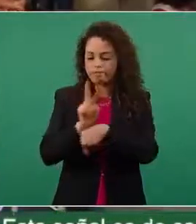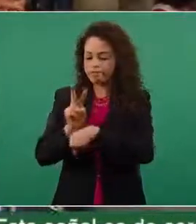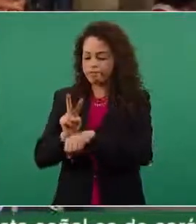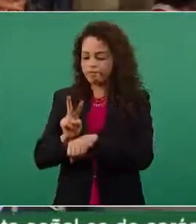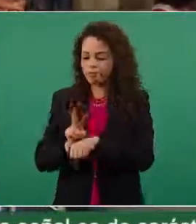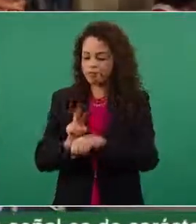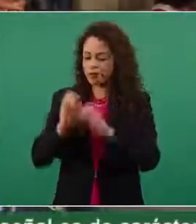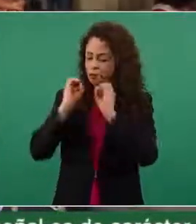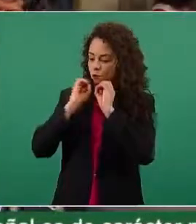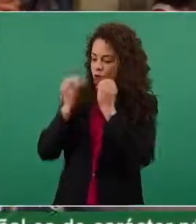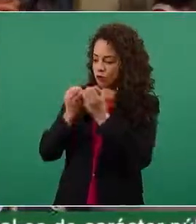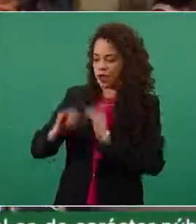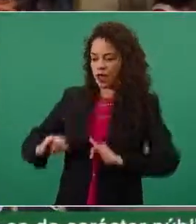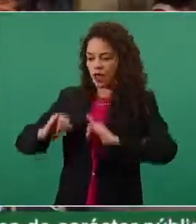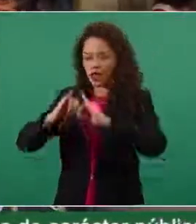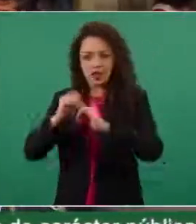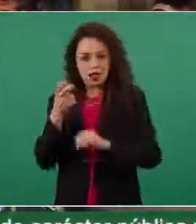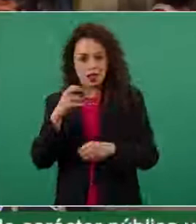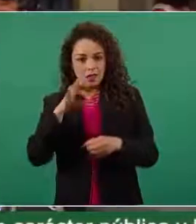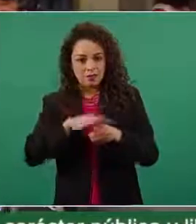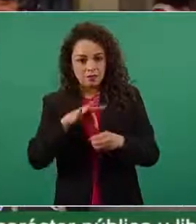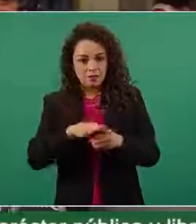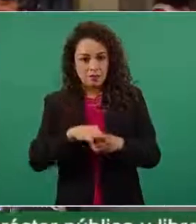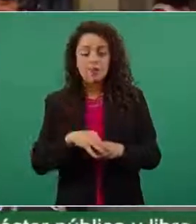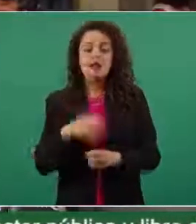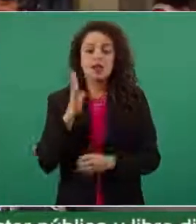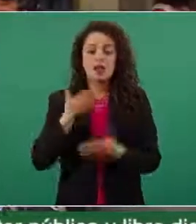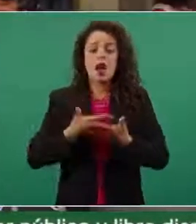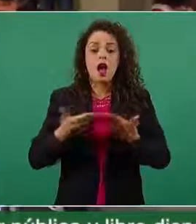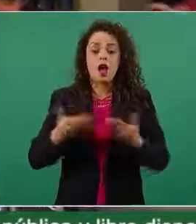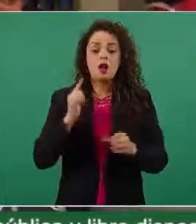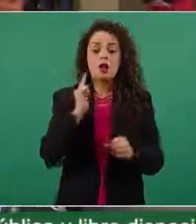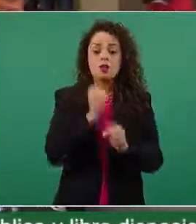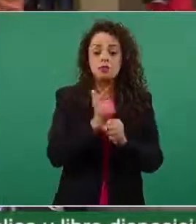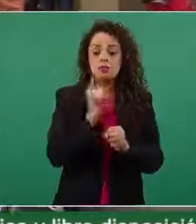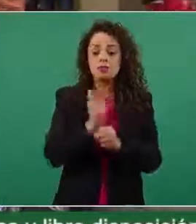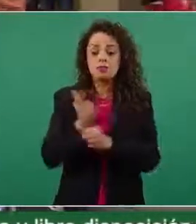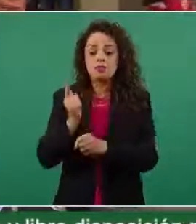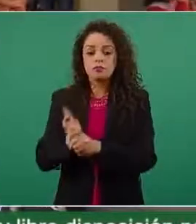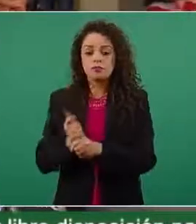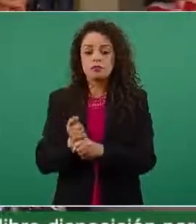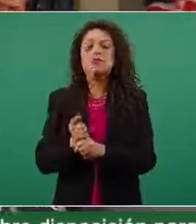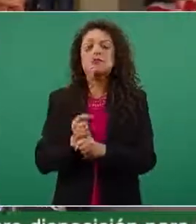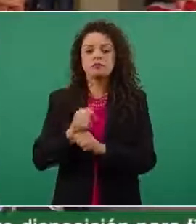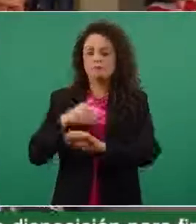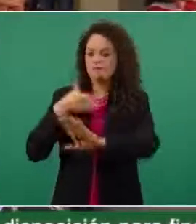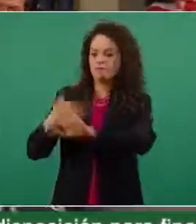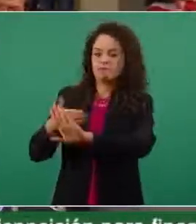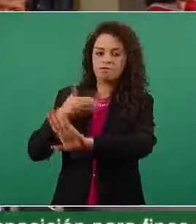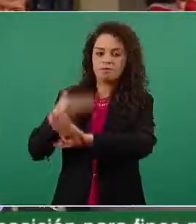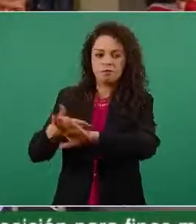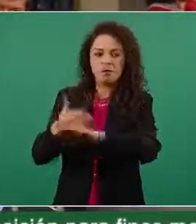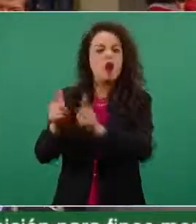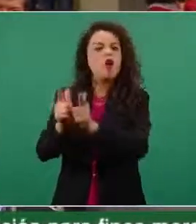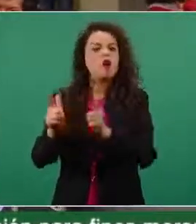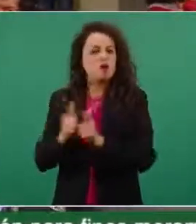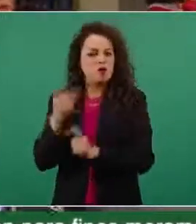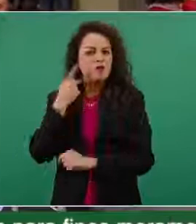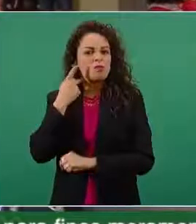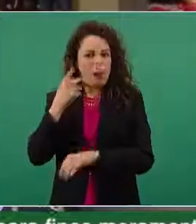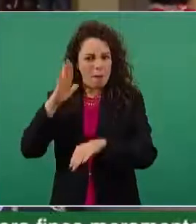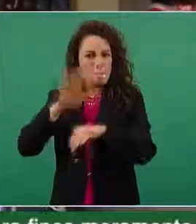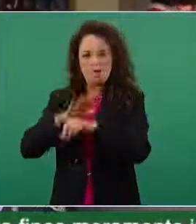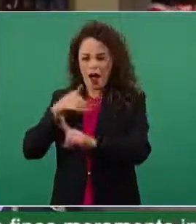electorales, vamos identificando que están golpeteando más a un partido, en este caso a